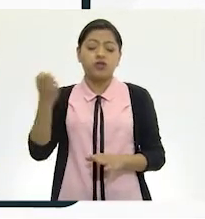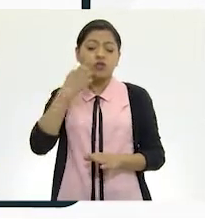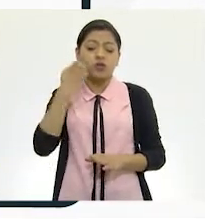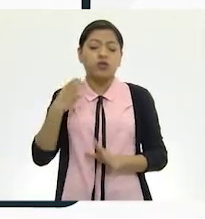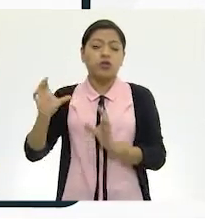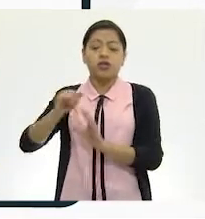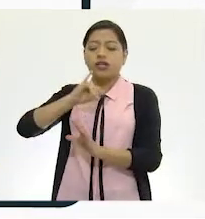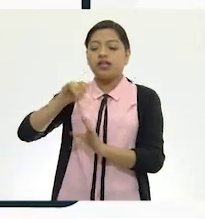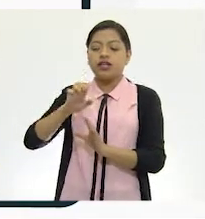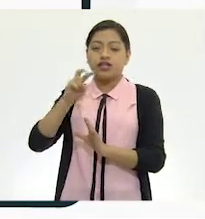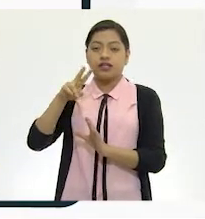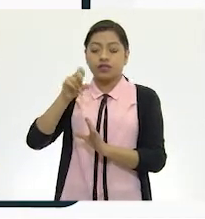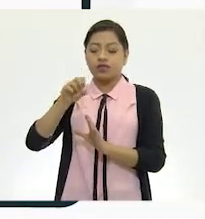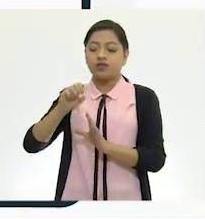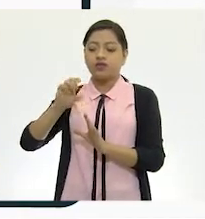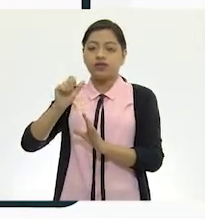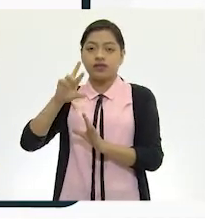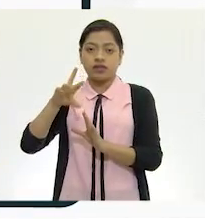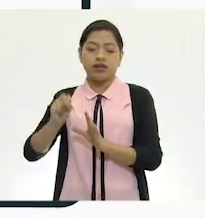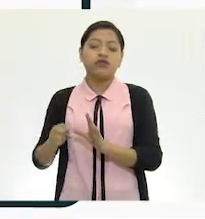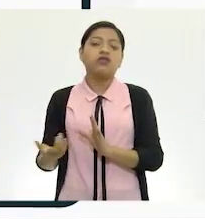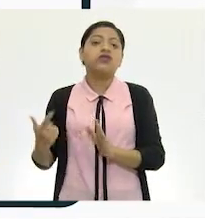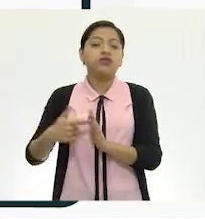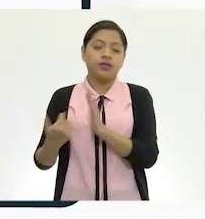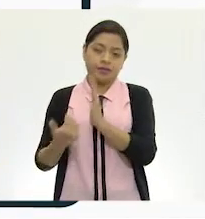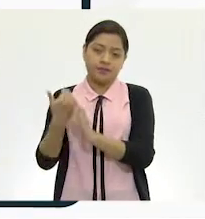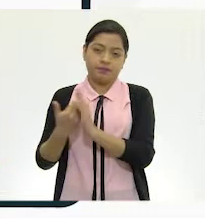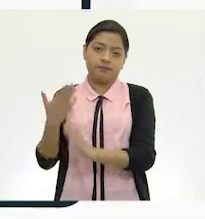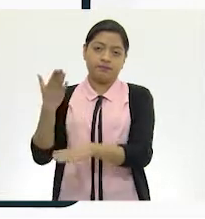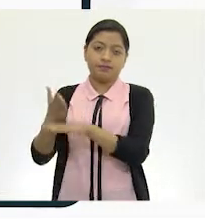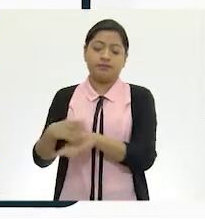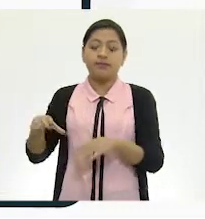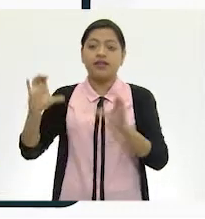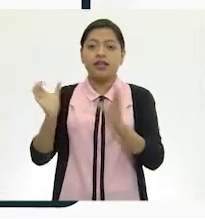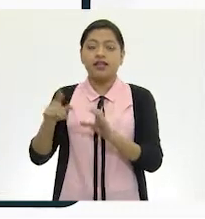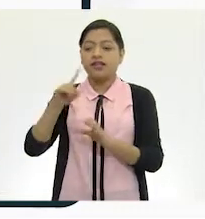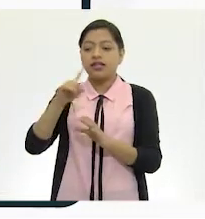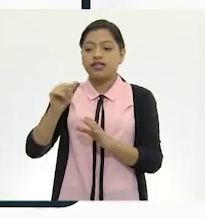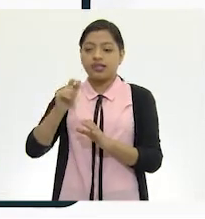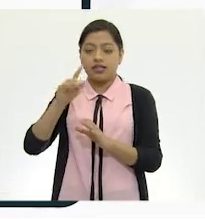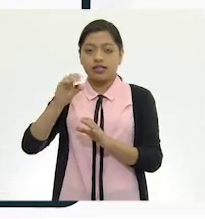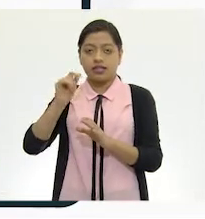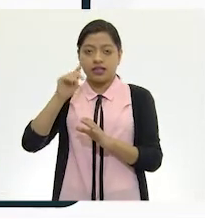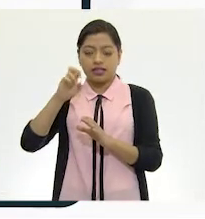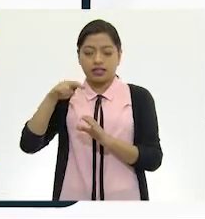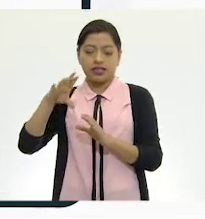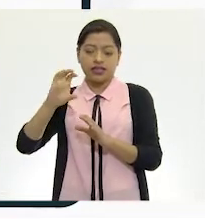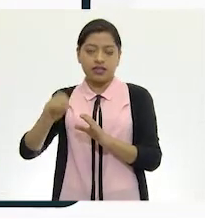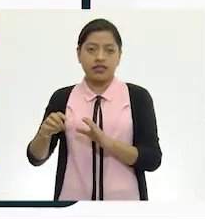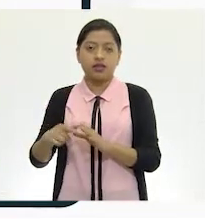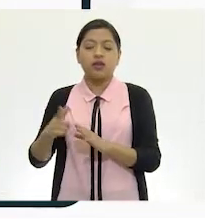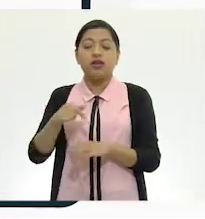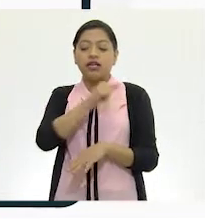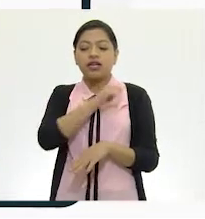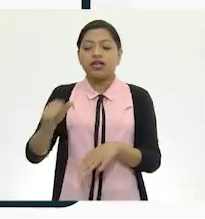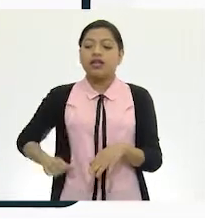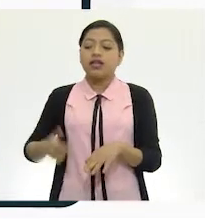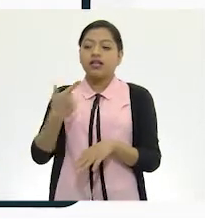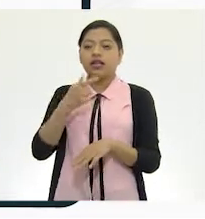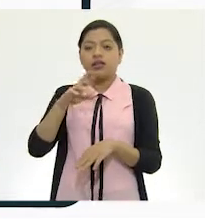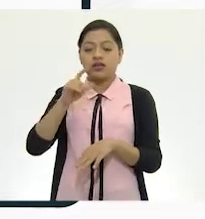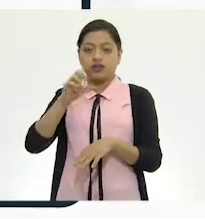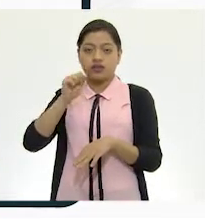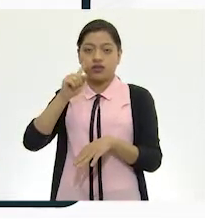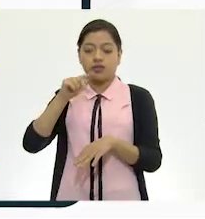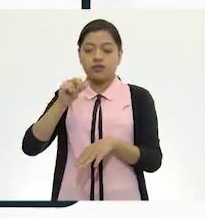Escuela Jesús Carlos Romero Villa Turno Matutino, la cual se encuentra en la colonia Zacatenco, en la alcaldía Gustavo Madero. Curso el sexto